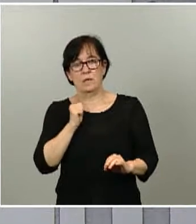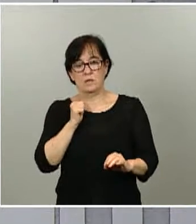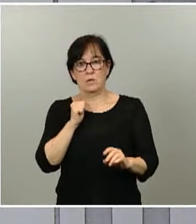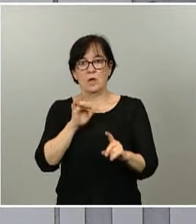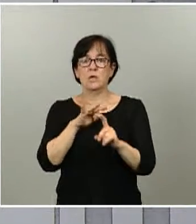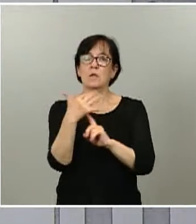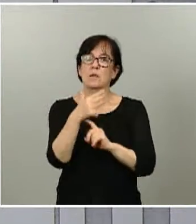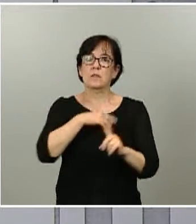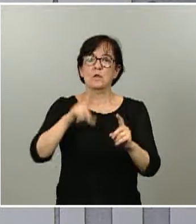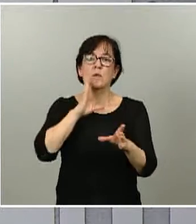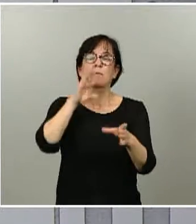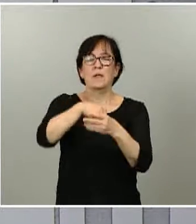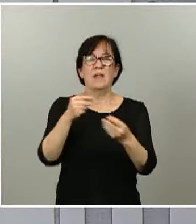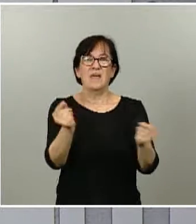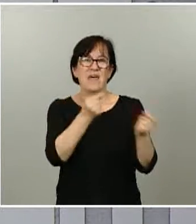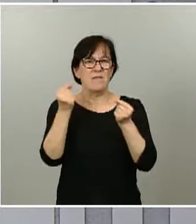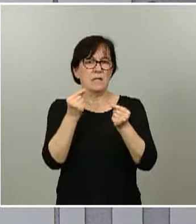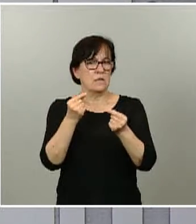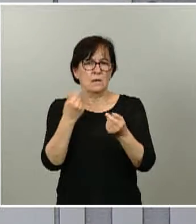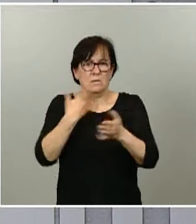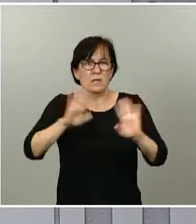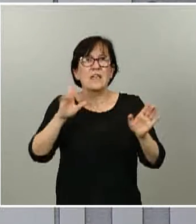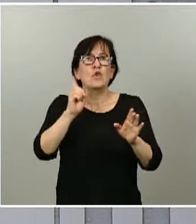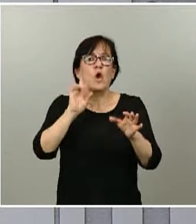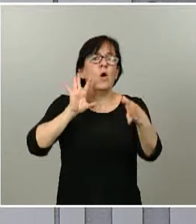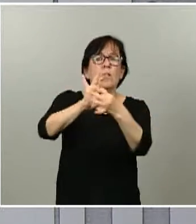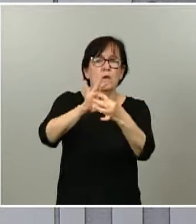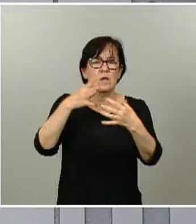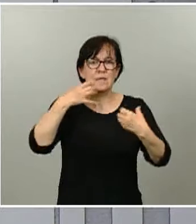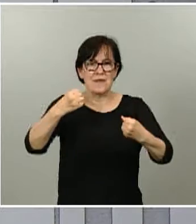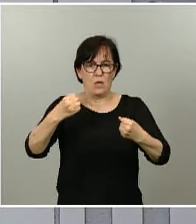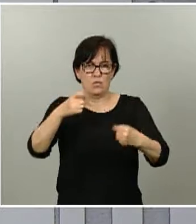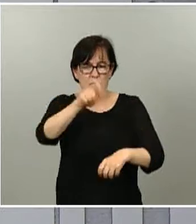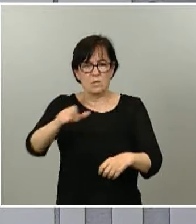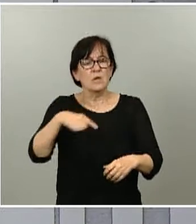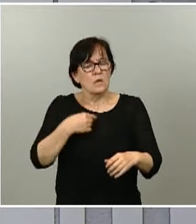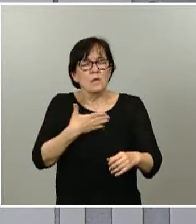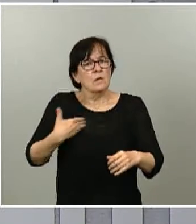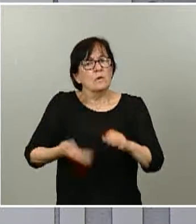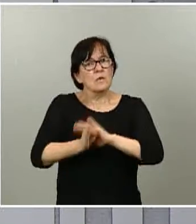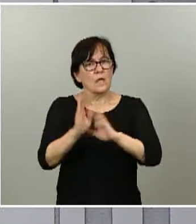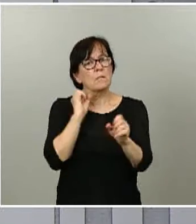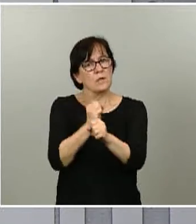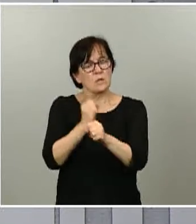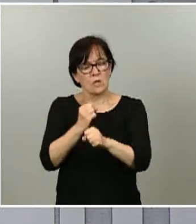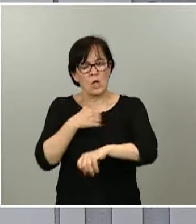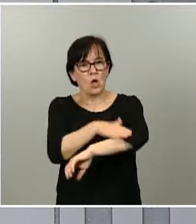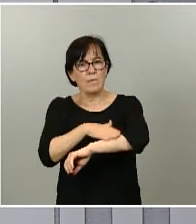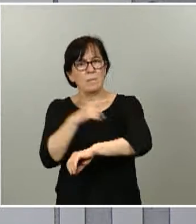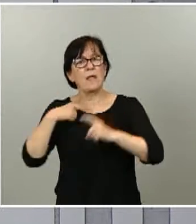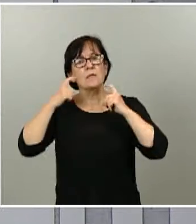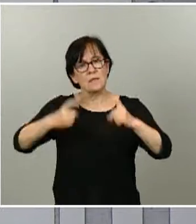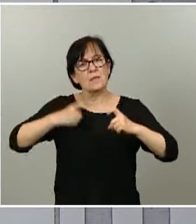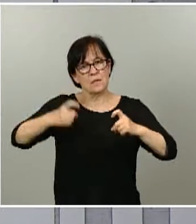incorporar debates que nada tenían que ver con la salud de los ciudadanos. Por eso seguiremos trabajando desde el Gobierno para intentar llevar esa